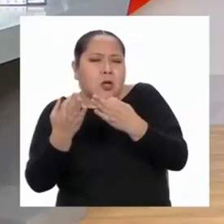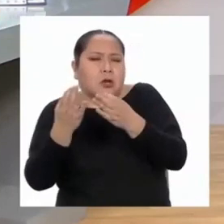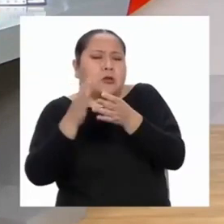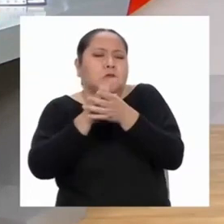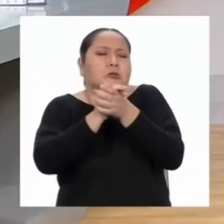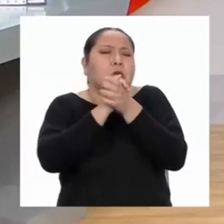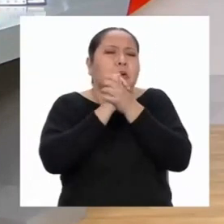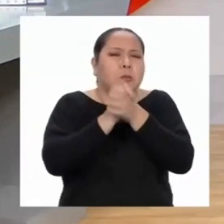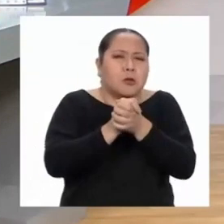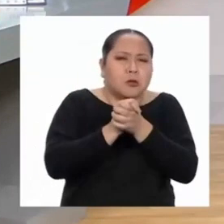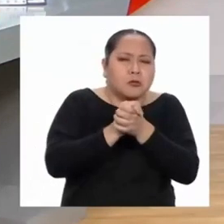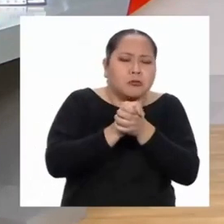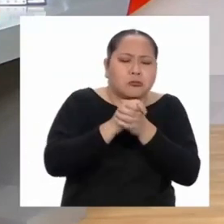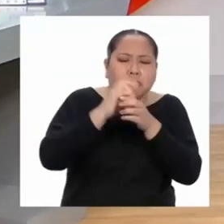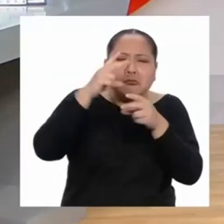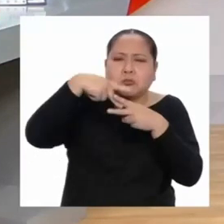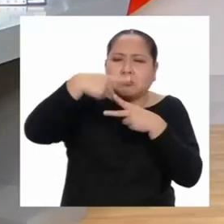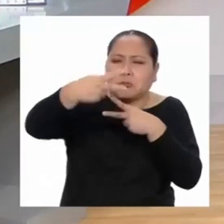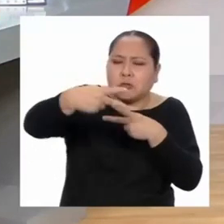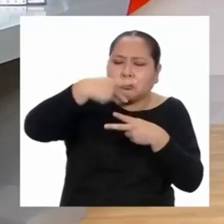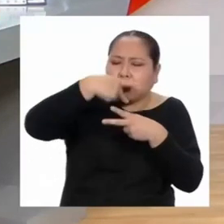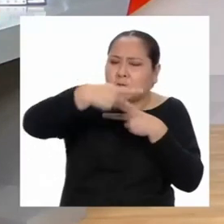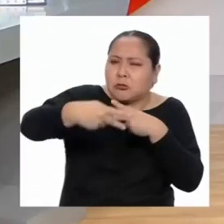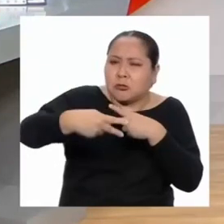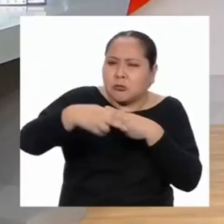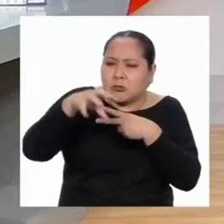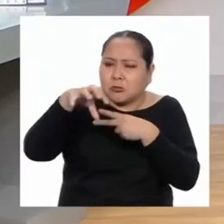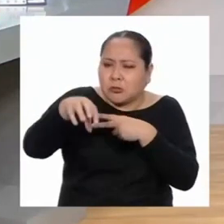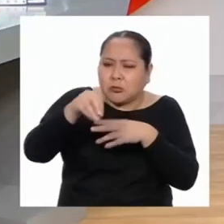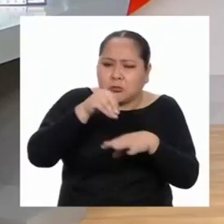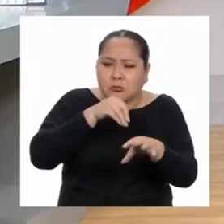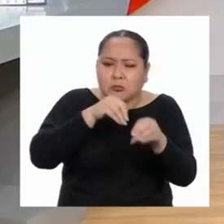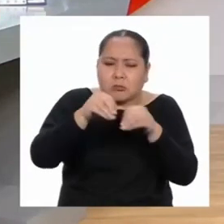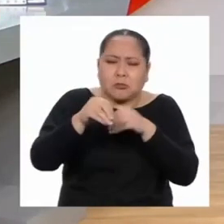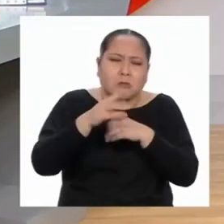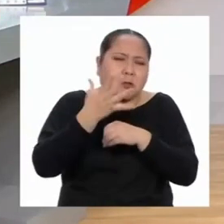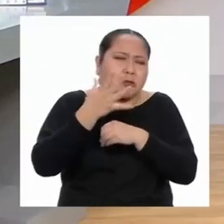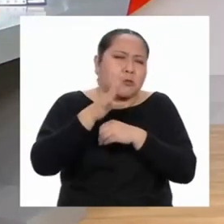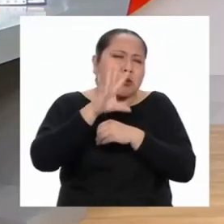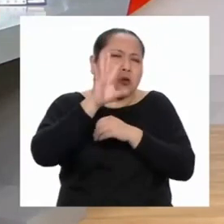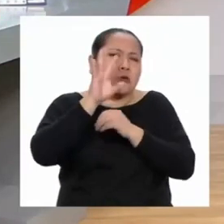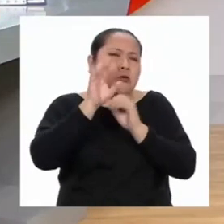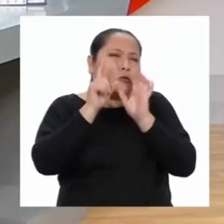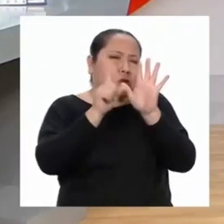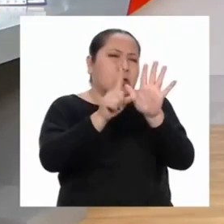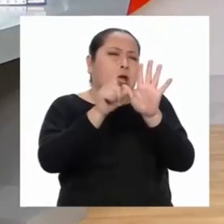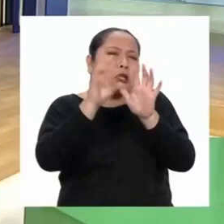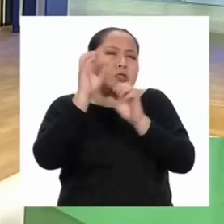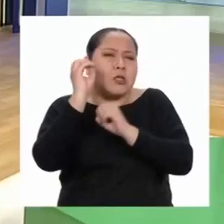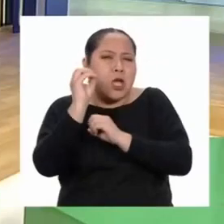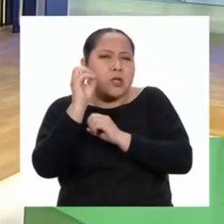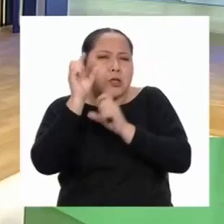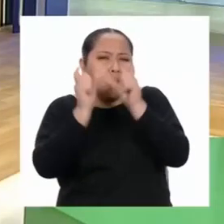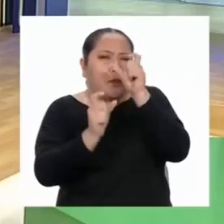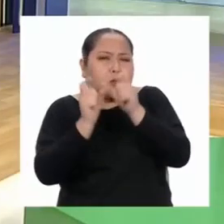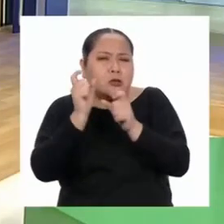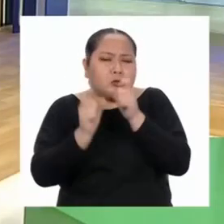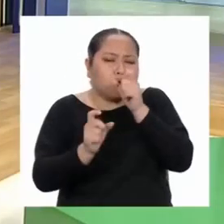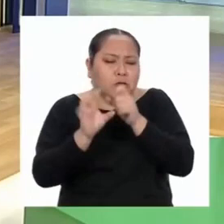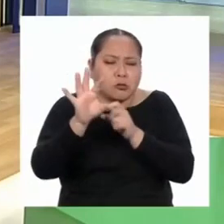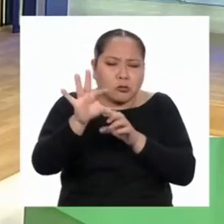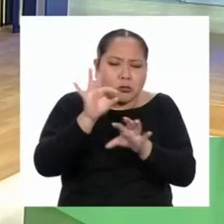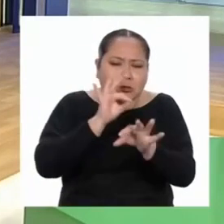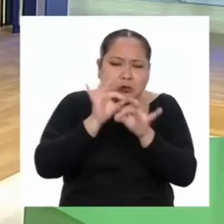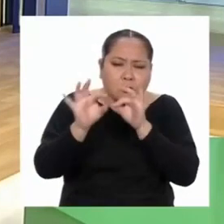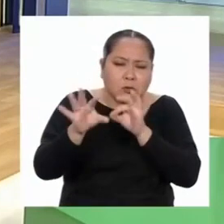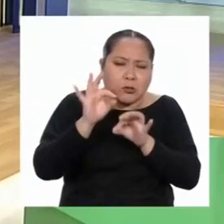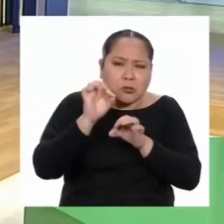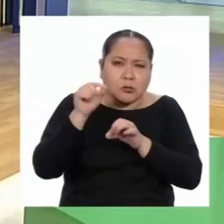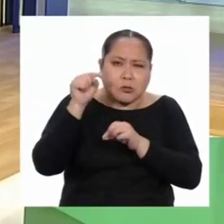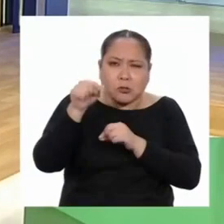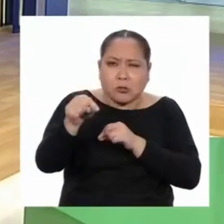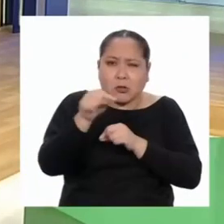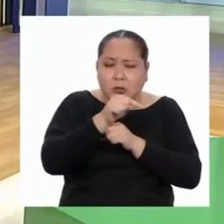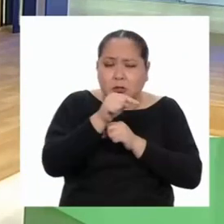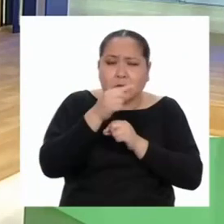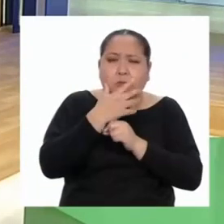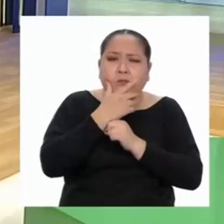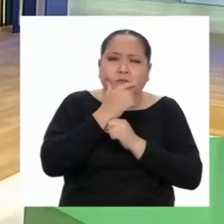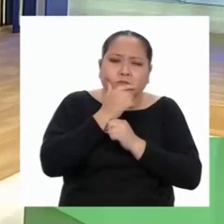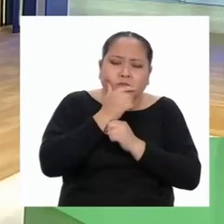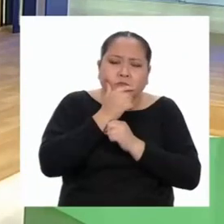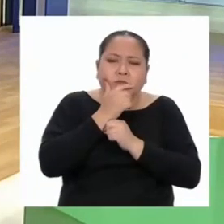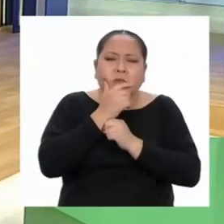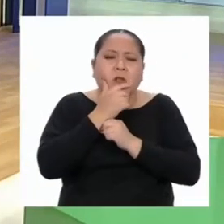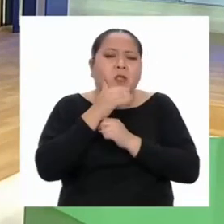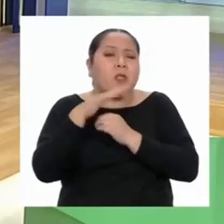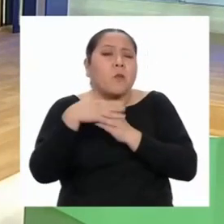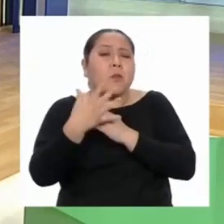amigos y vecinas a unas 60 personas para después elegir